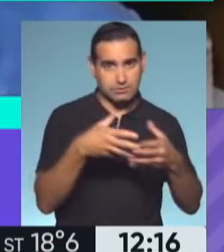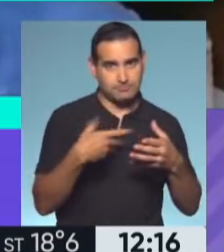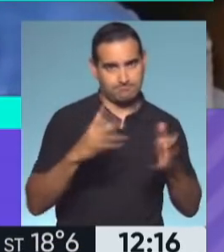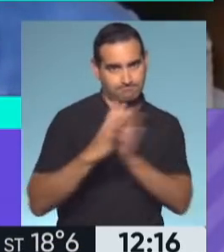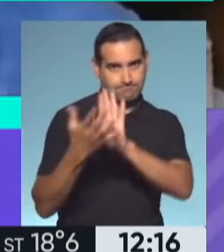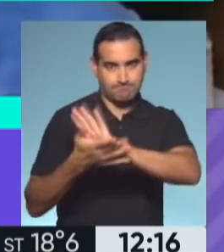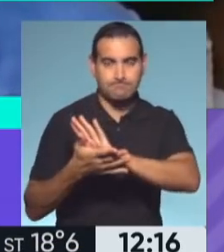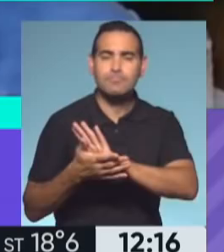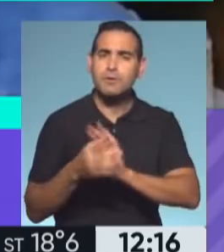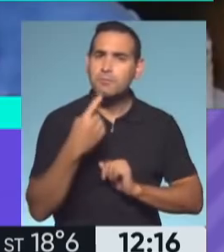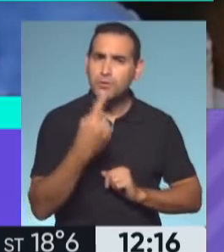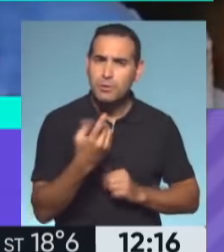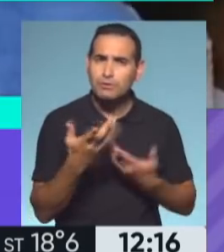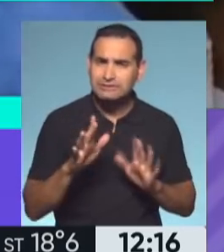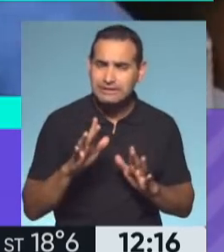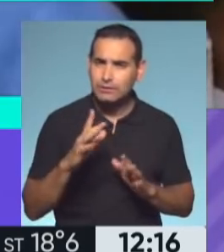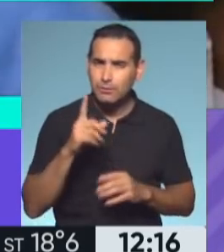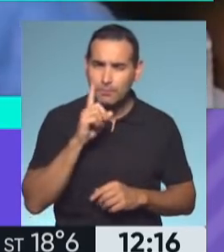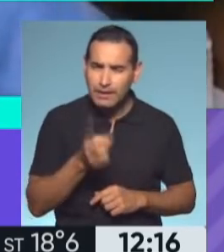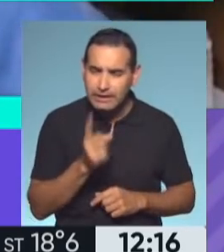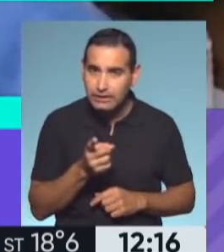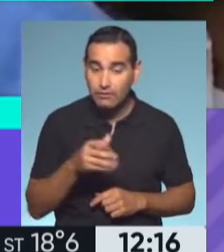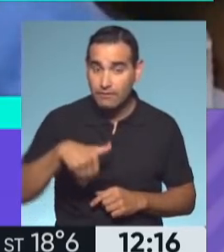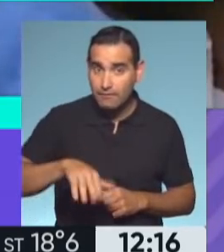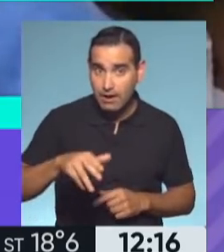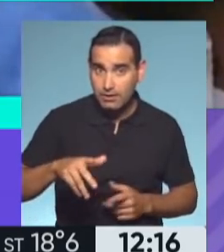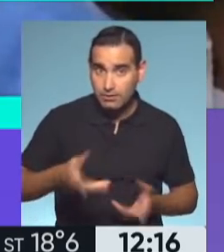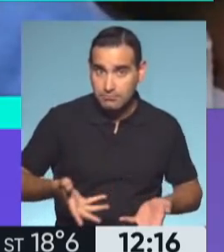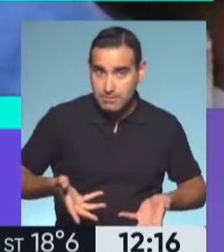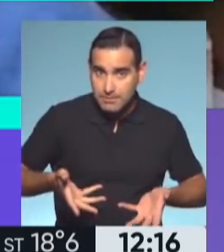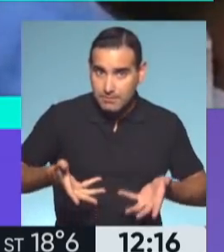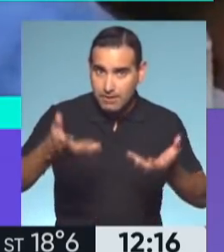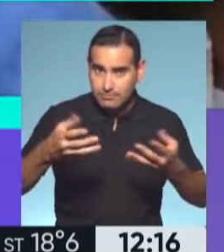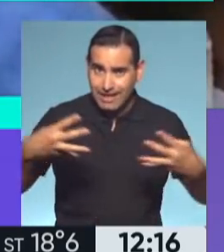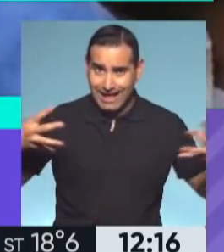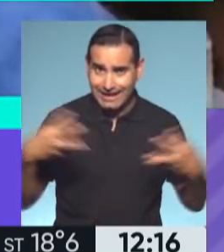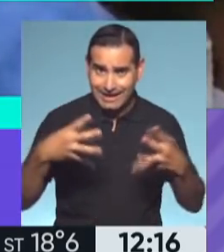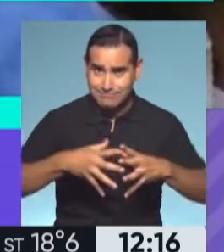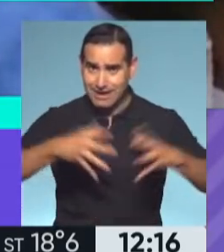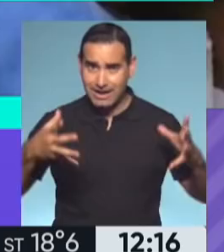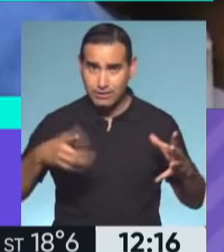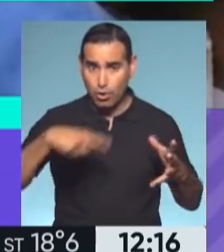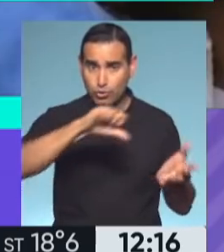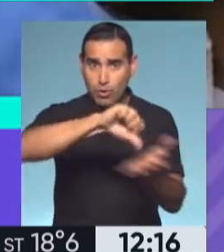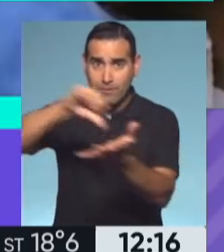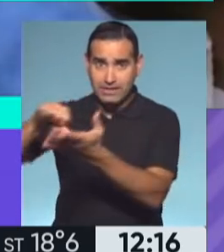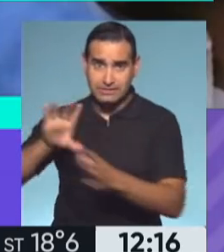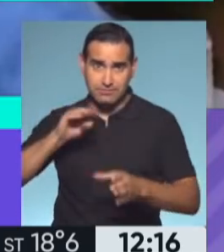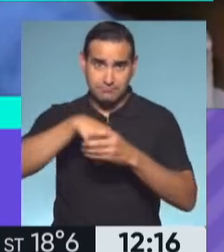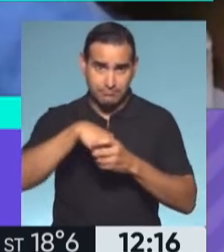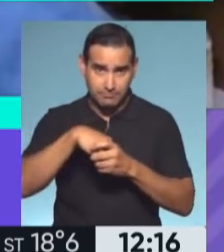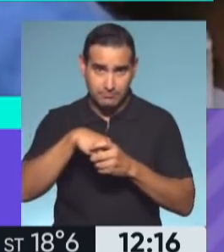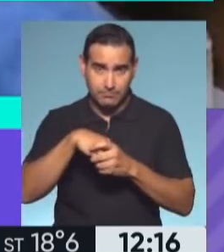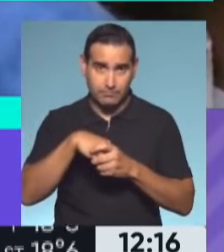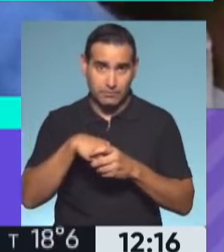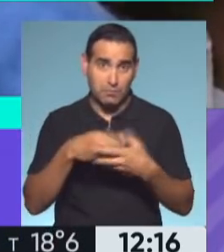como indicó algún funcionario de Naciones Unidas, de que esto crezca hacia una guerra a gran escala? Inclusive yo le agregaría con